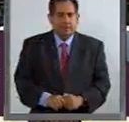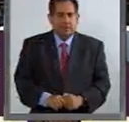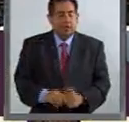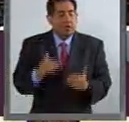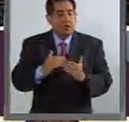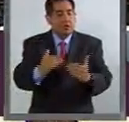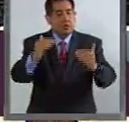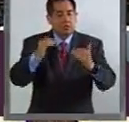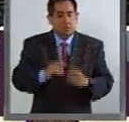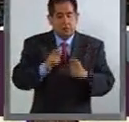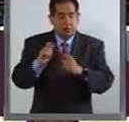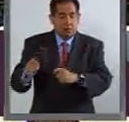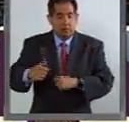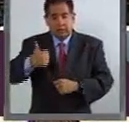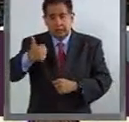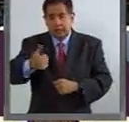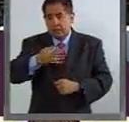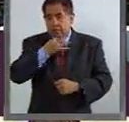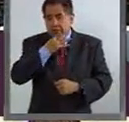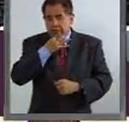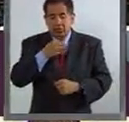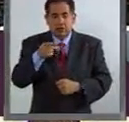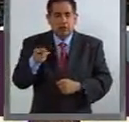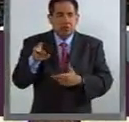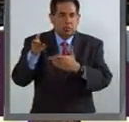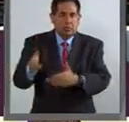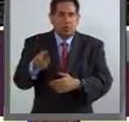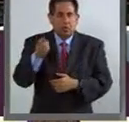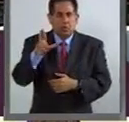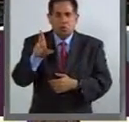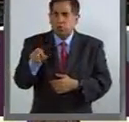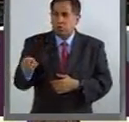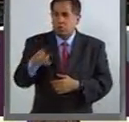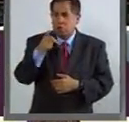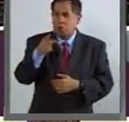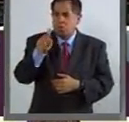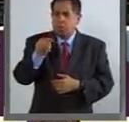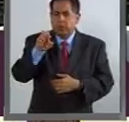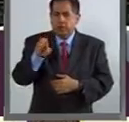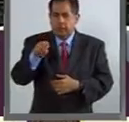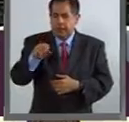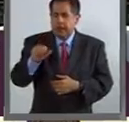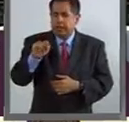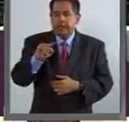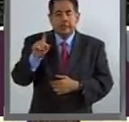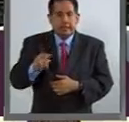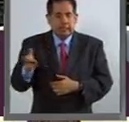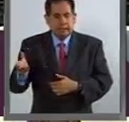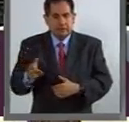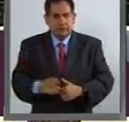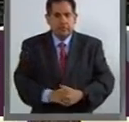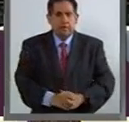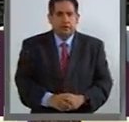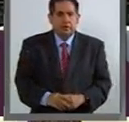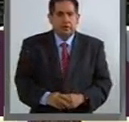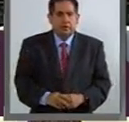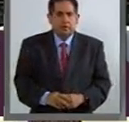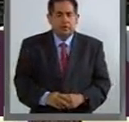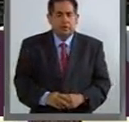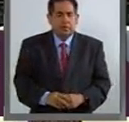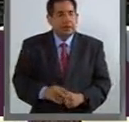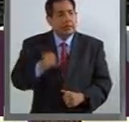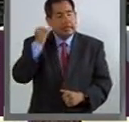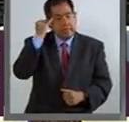Sigue en el uso de la palabra por 6 minutos nuevamente el doctor Puente Martínez. Gracias. La idea de